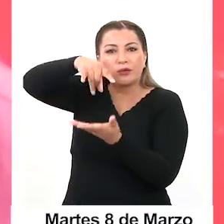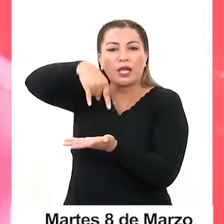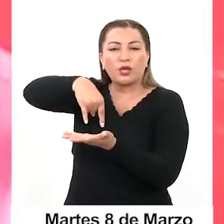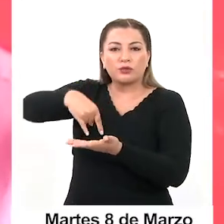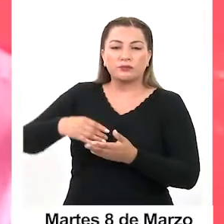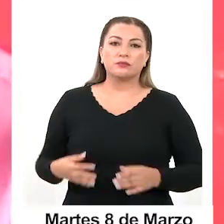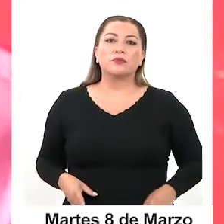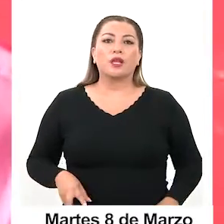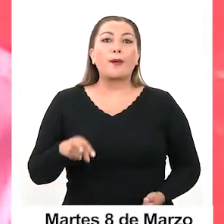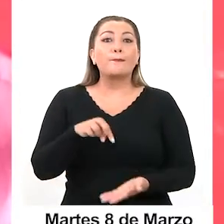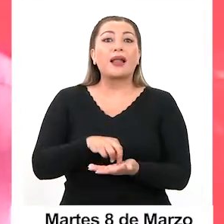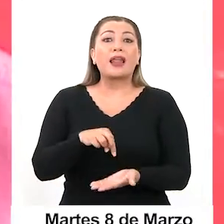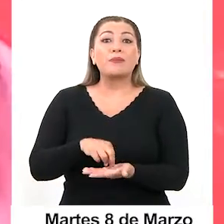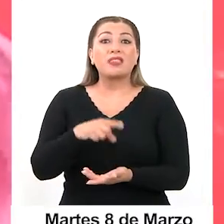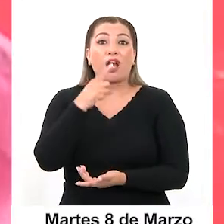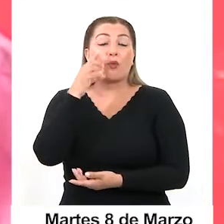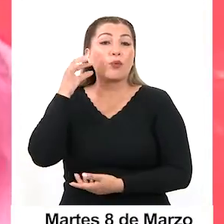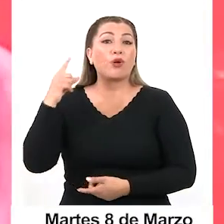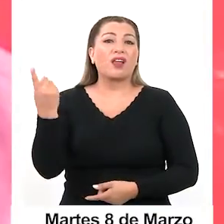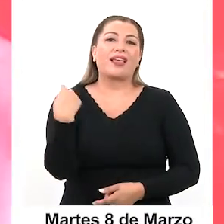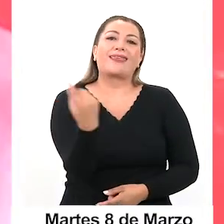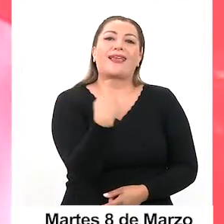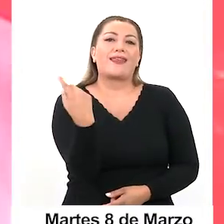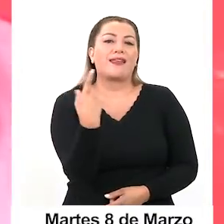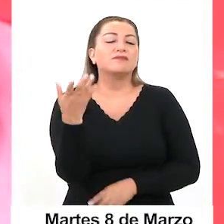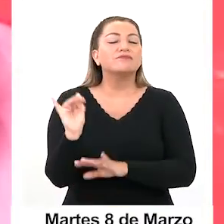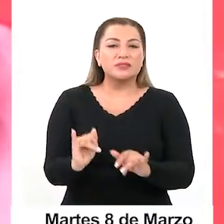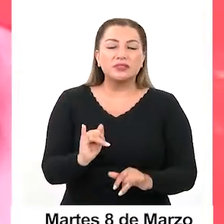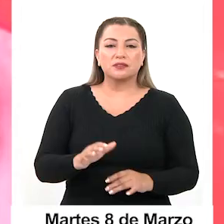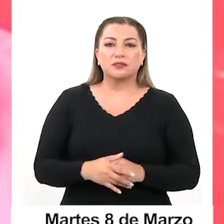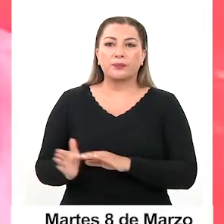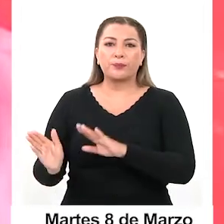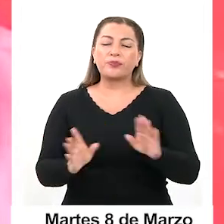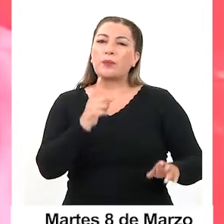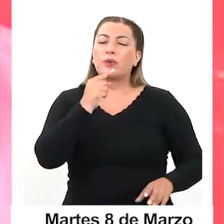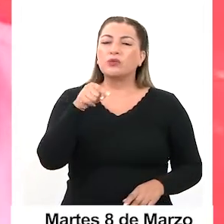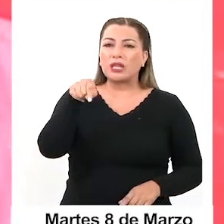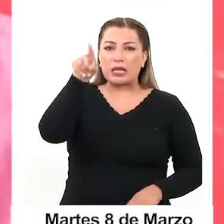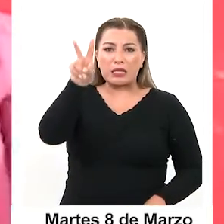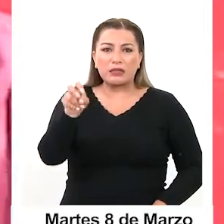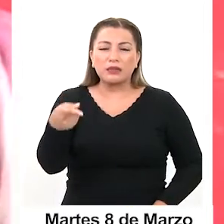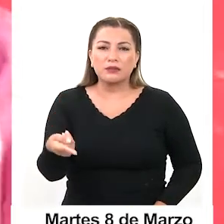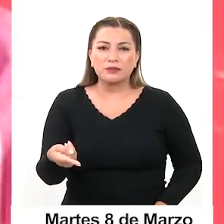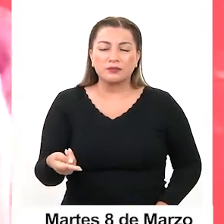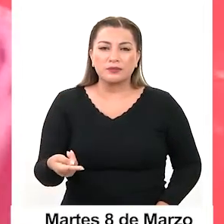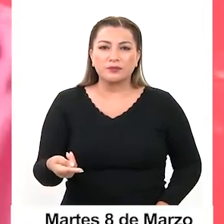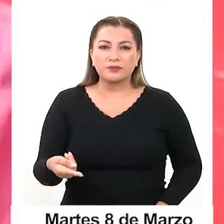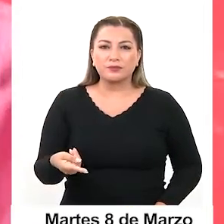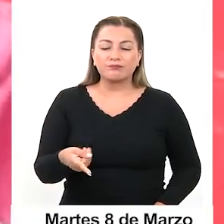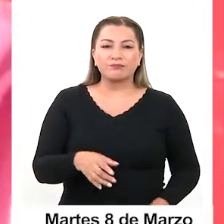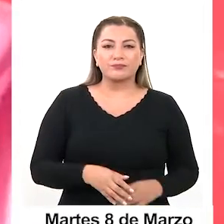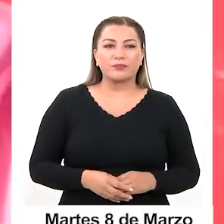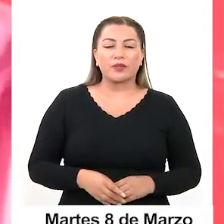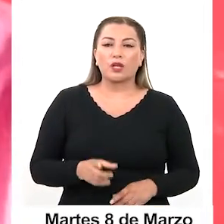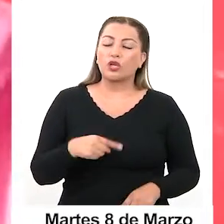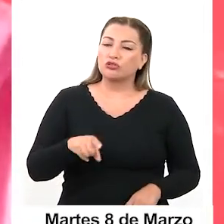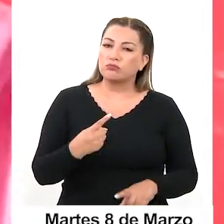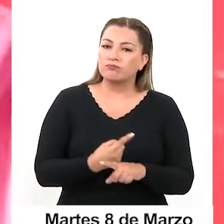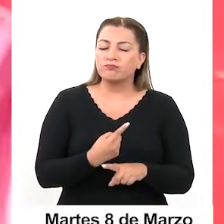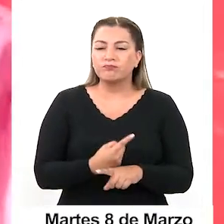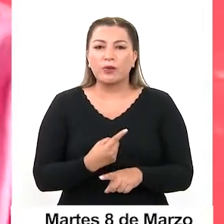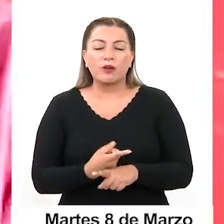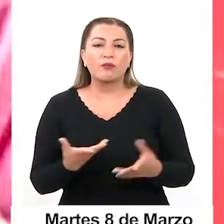Los completo. parlamentarios en general. Sí. Sí, en ese sentido, Valentina, ¿cómo ves tú lo que se está discutiendo,